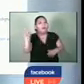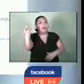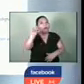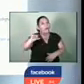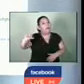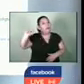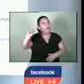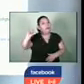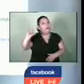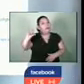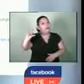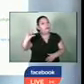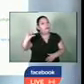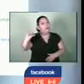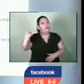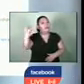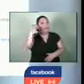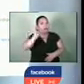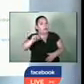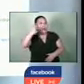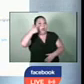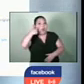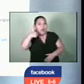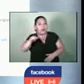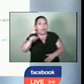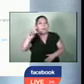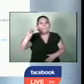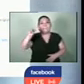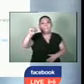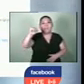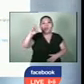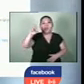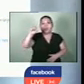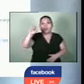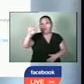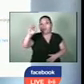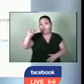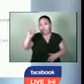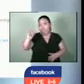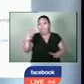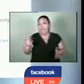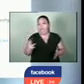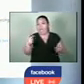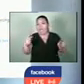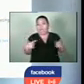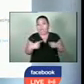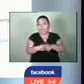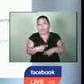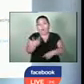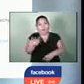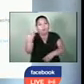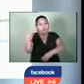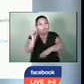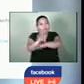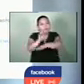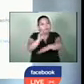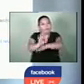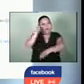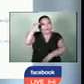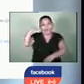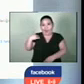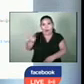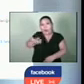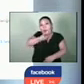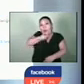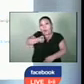nombre que menciona, por ejemplo, a microsoft.com. Por eso es muy importante seguir el consejo de la experta que